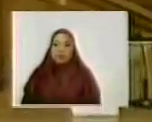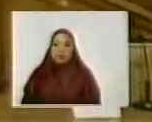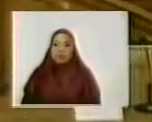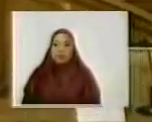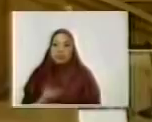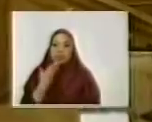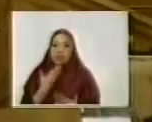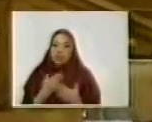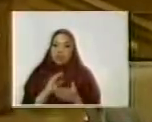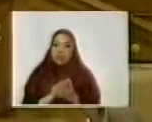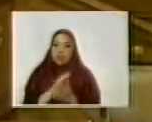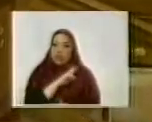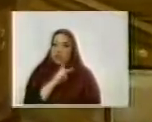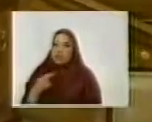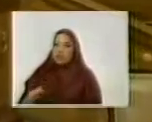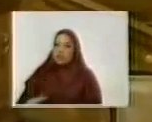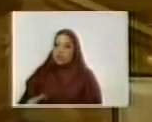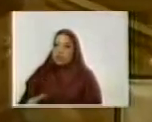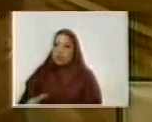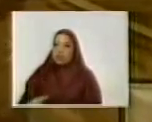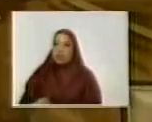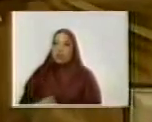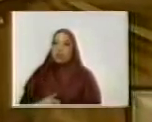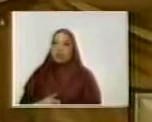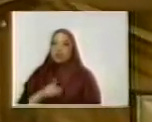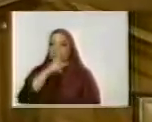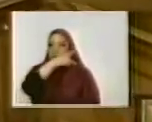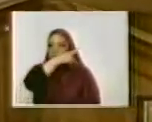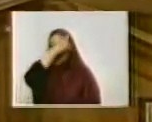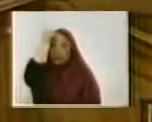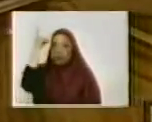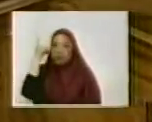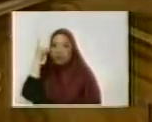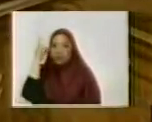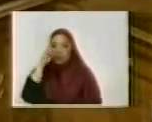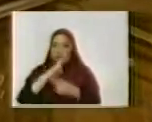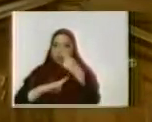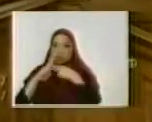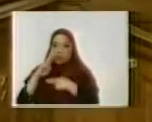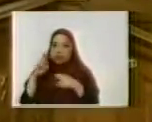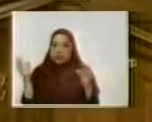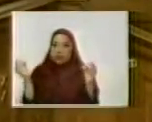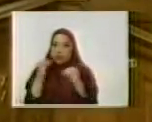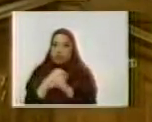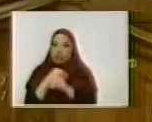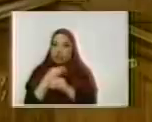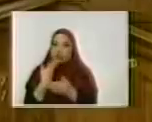Bueno, gracias, presidente. Le pedí que me concediera el honor de leer el acuerdo